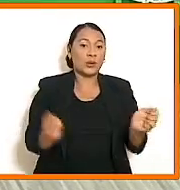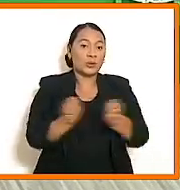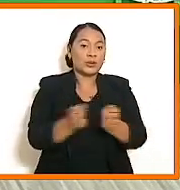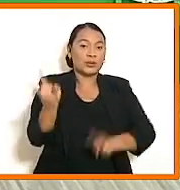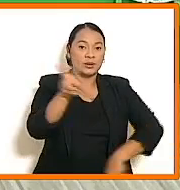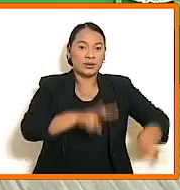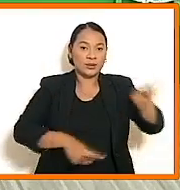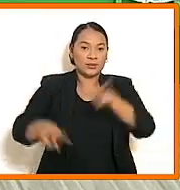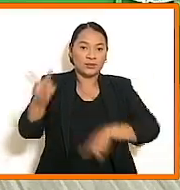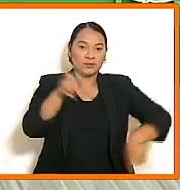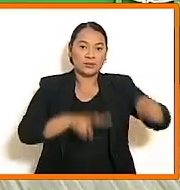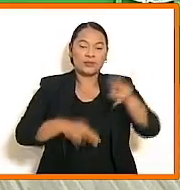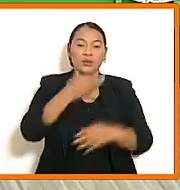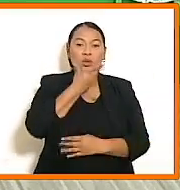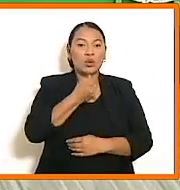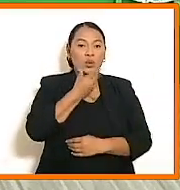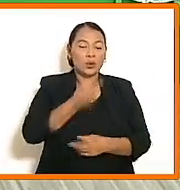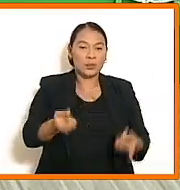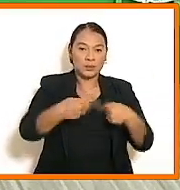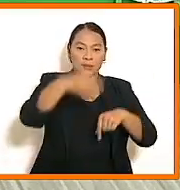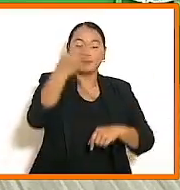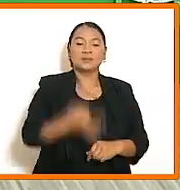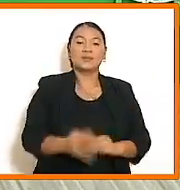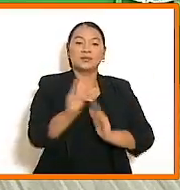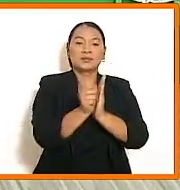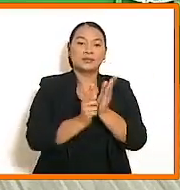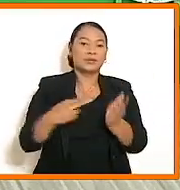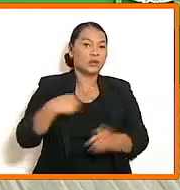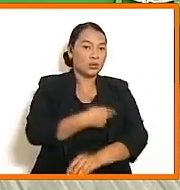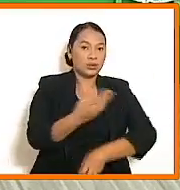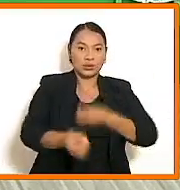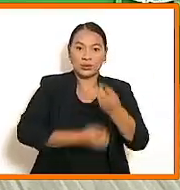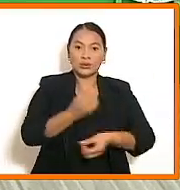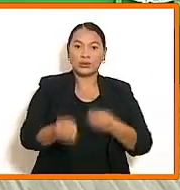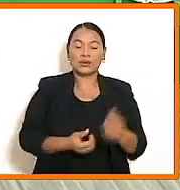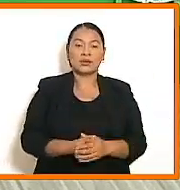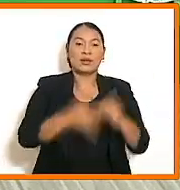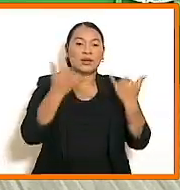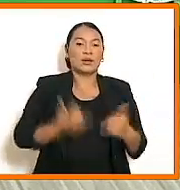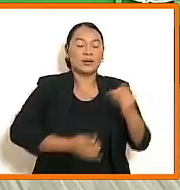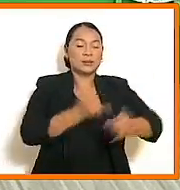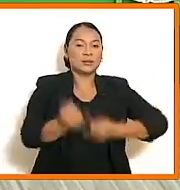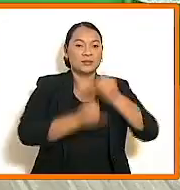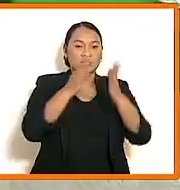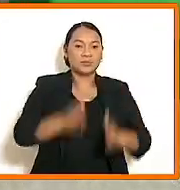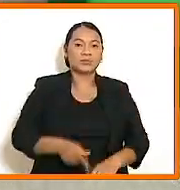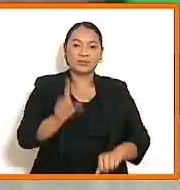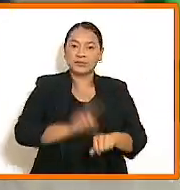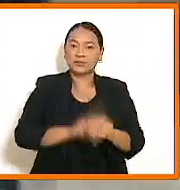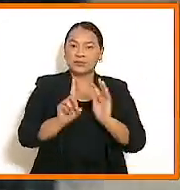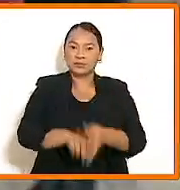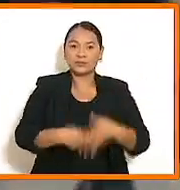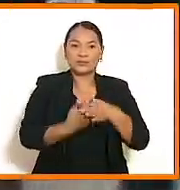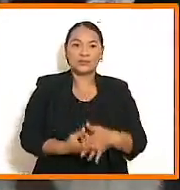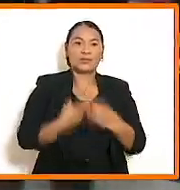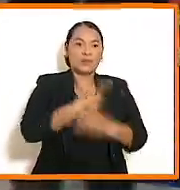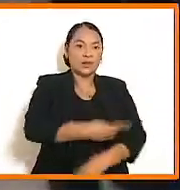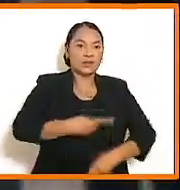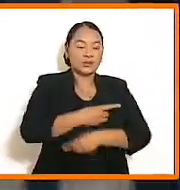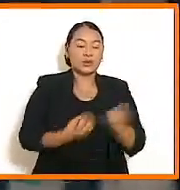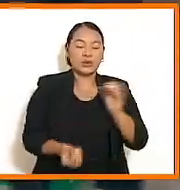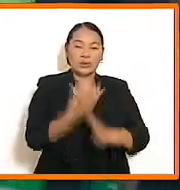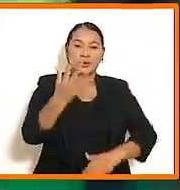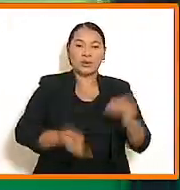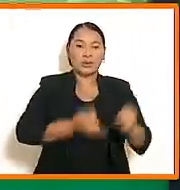quienes están para dar fe y legalidad a nuestros sorteos. Y ahora sí, jugadores, es momento de comenzar la diversión con nuestro nuevo